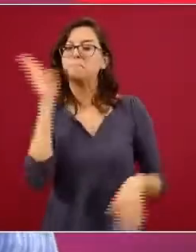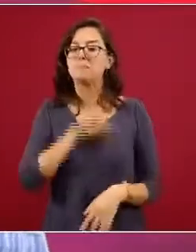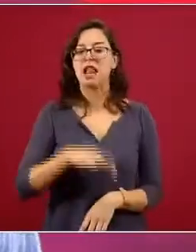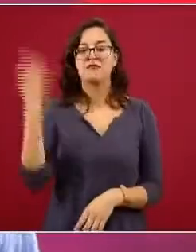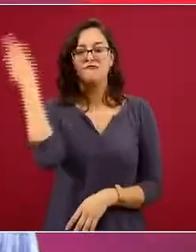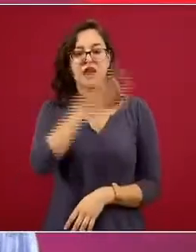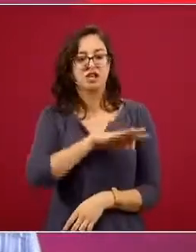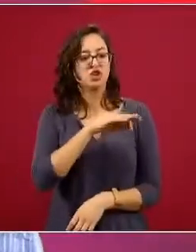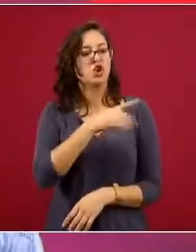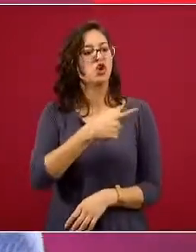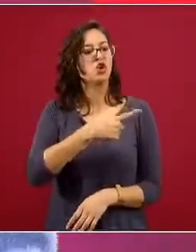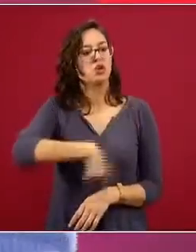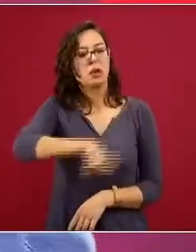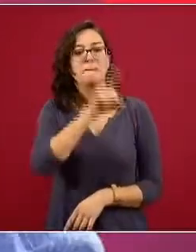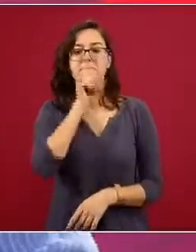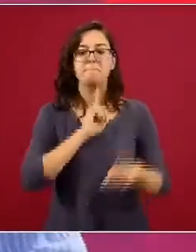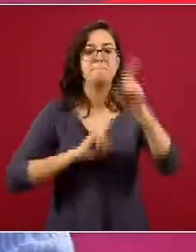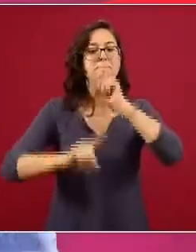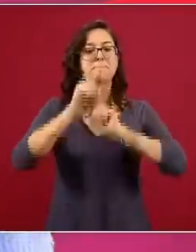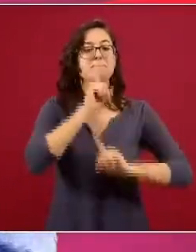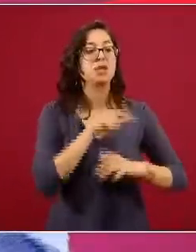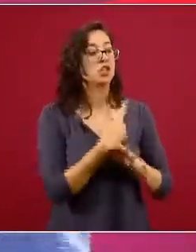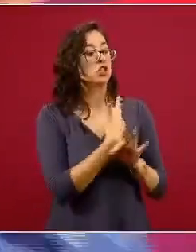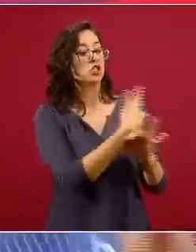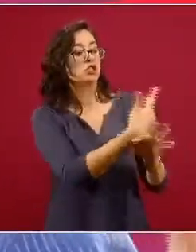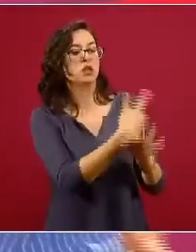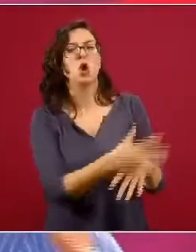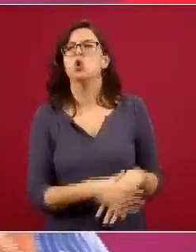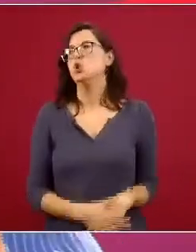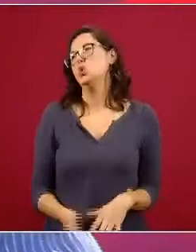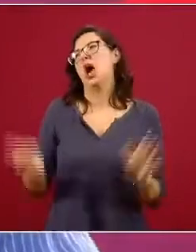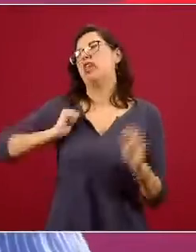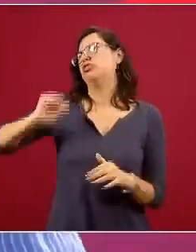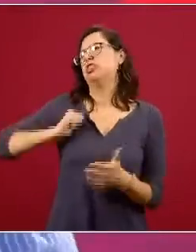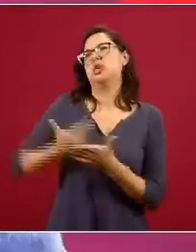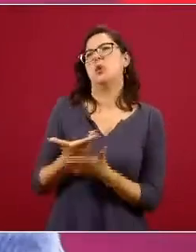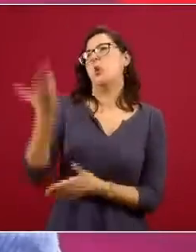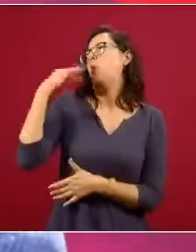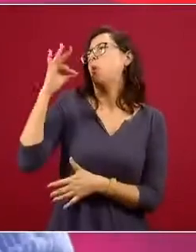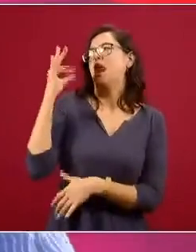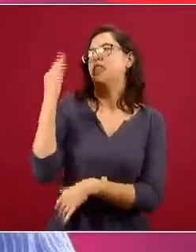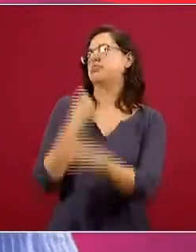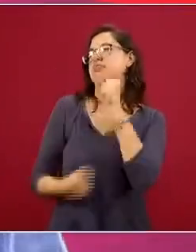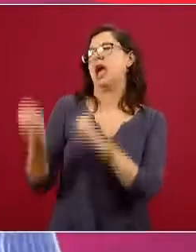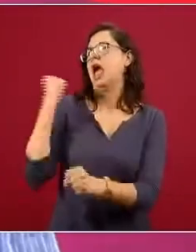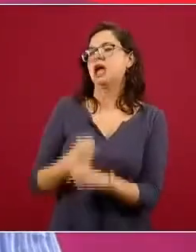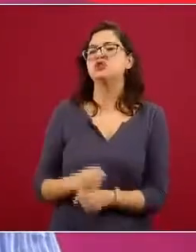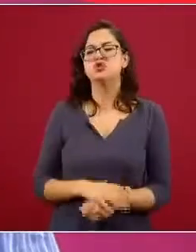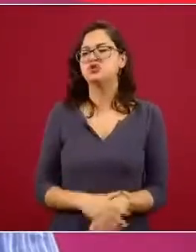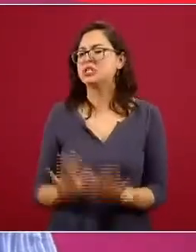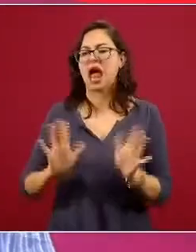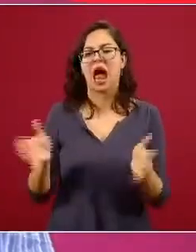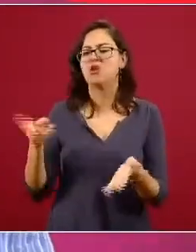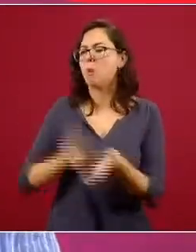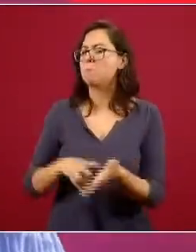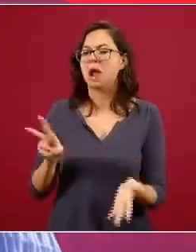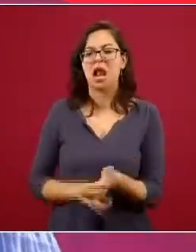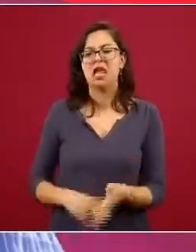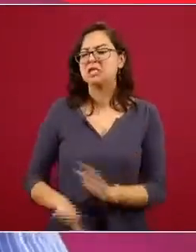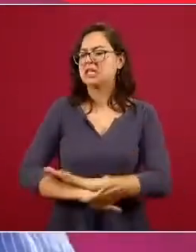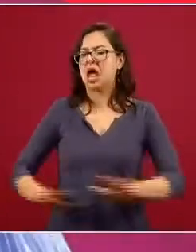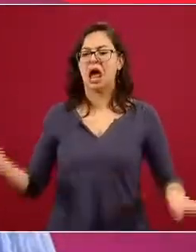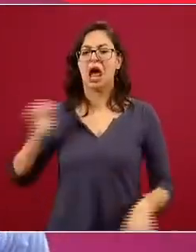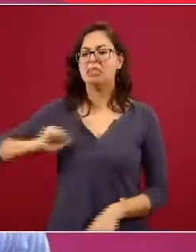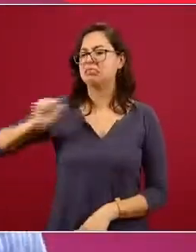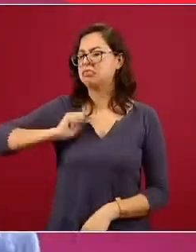de este modelo como ya es antiguo, ya es de hace 40 años, como si ya hubiera perdido la vigencia. Y